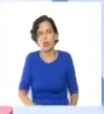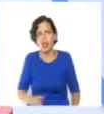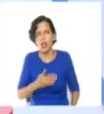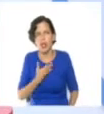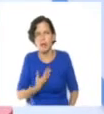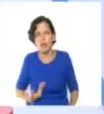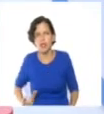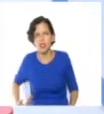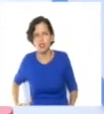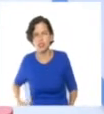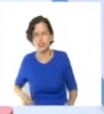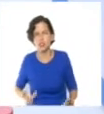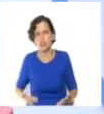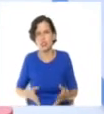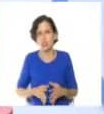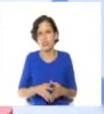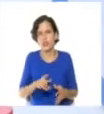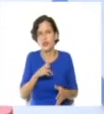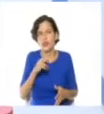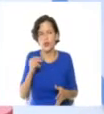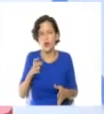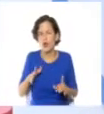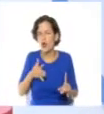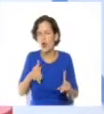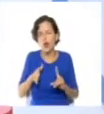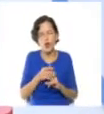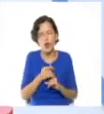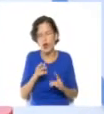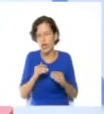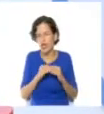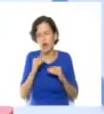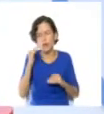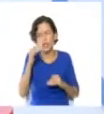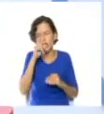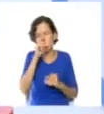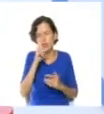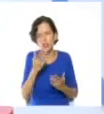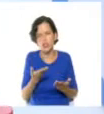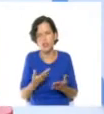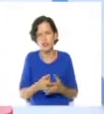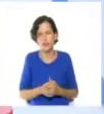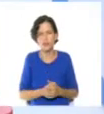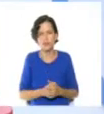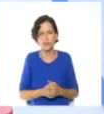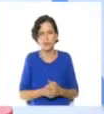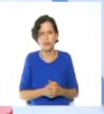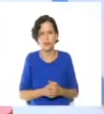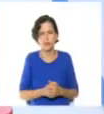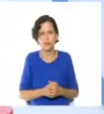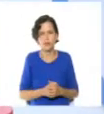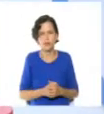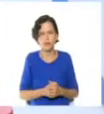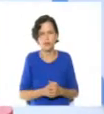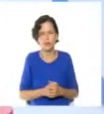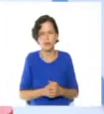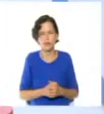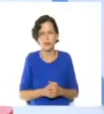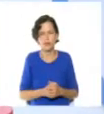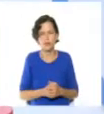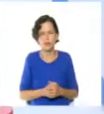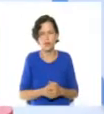presidente Andueza Palacio fracasa en su intento de aumentar el periodo